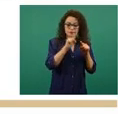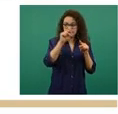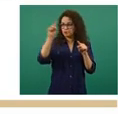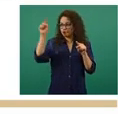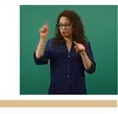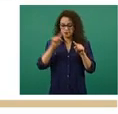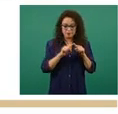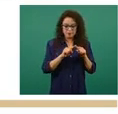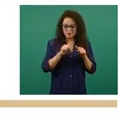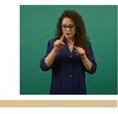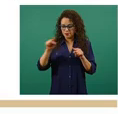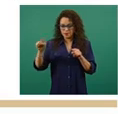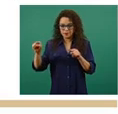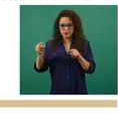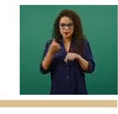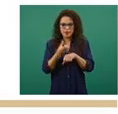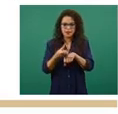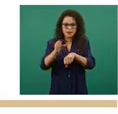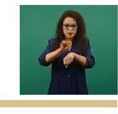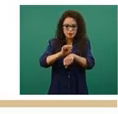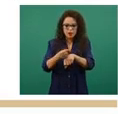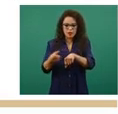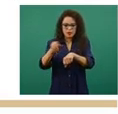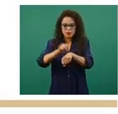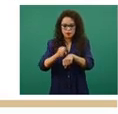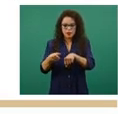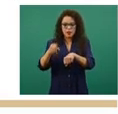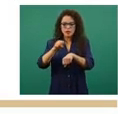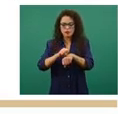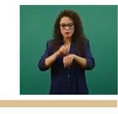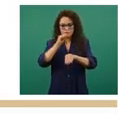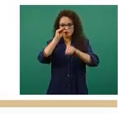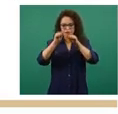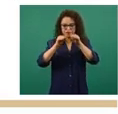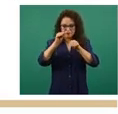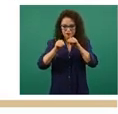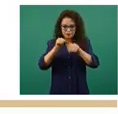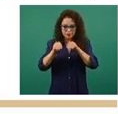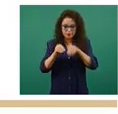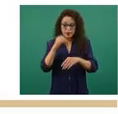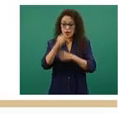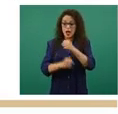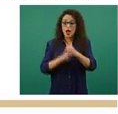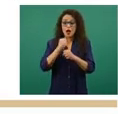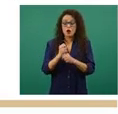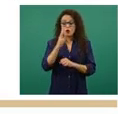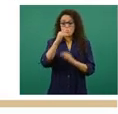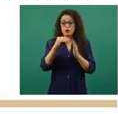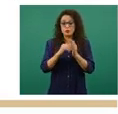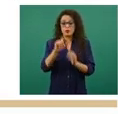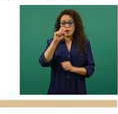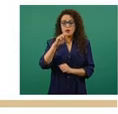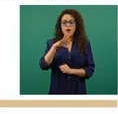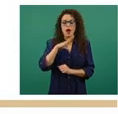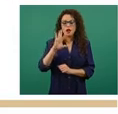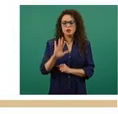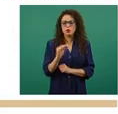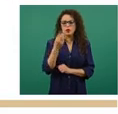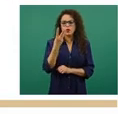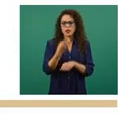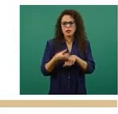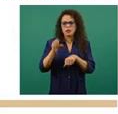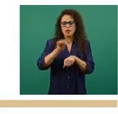cómo se van graficando las semanas epidemiológicas. Sabemos que el año 2020 tuvo 53